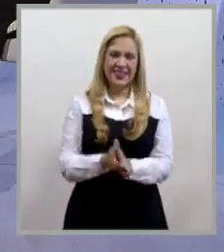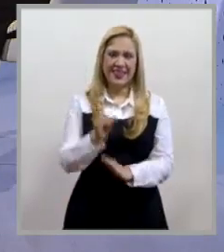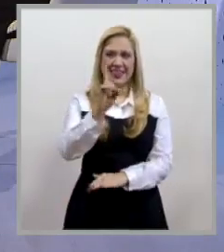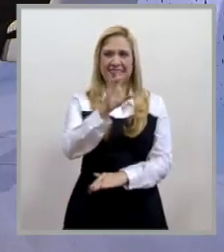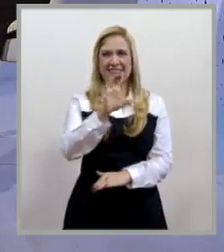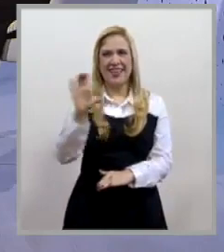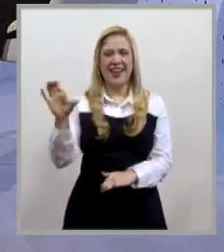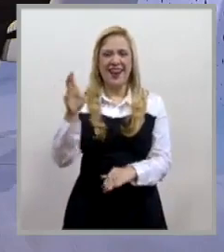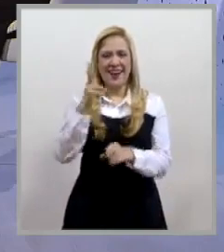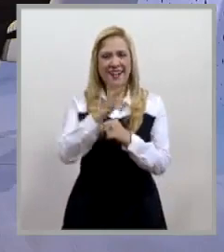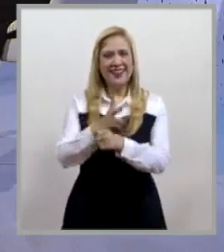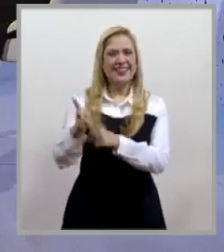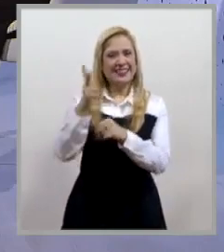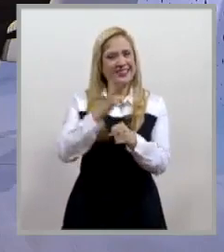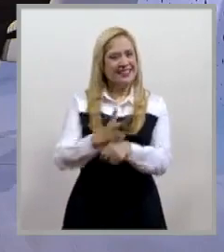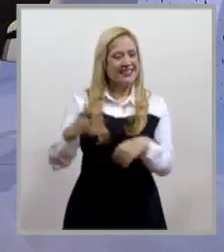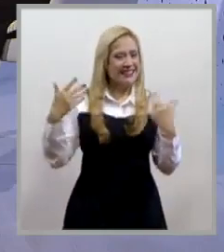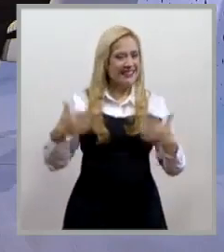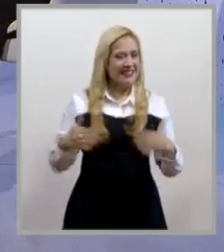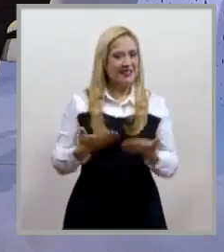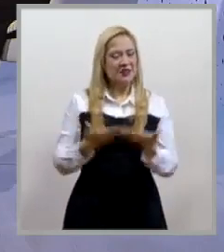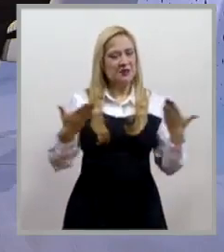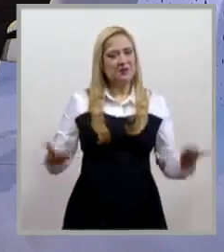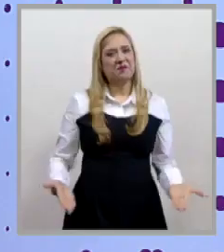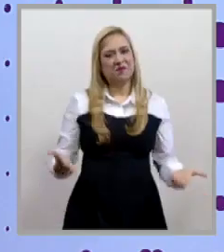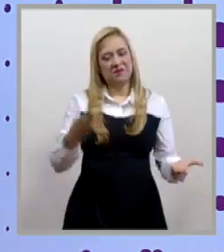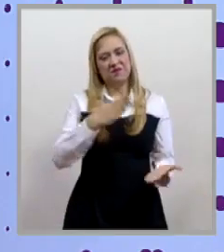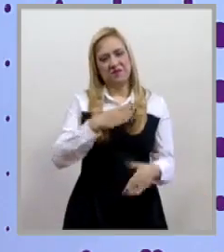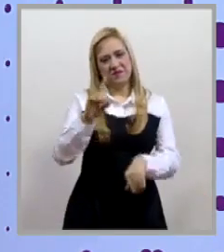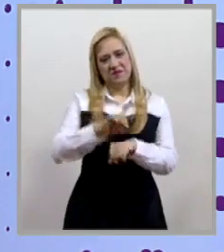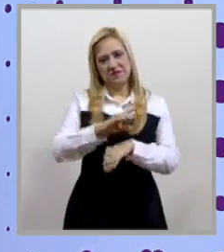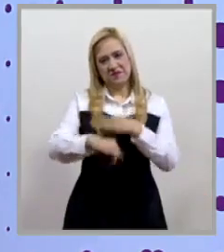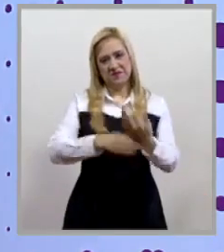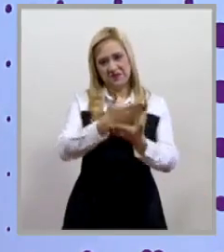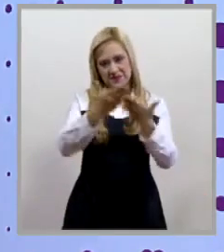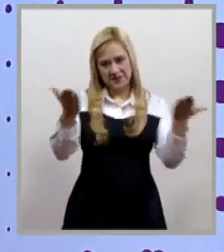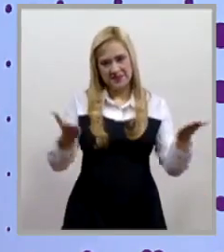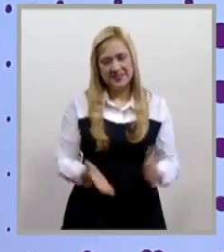número 100 y bueno, pues también dar los buenos días a tu auditorio.